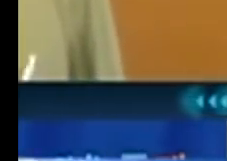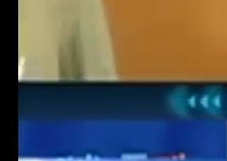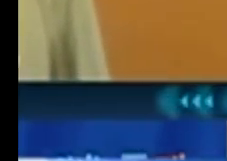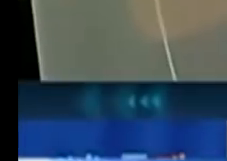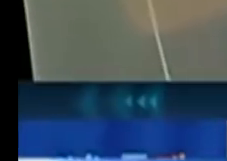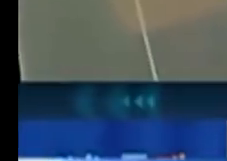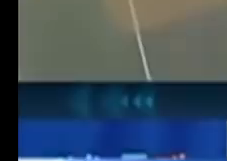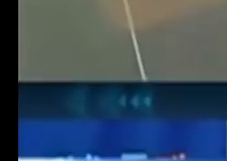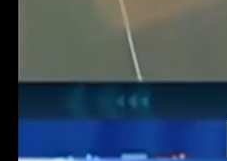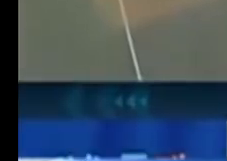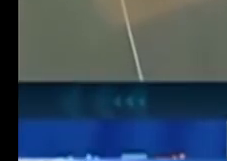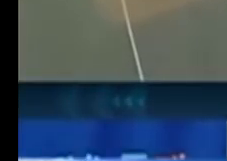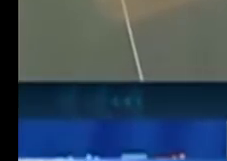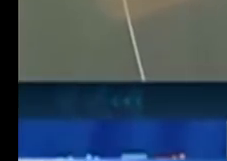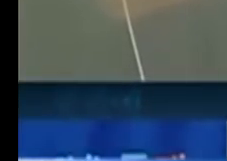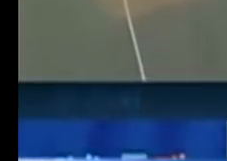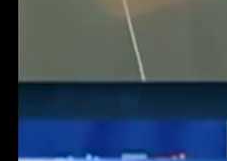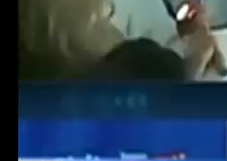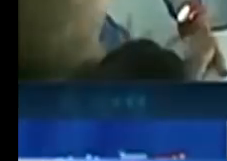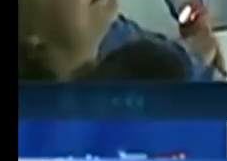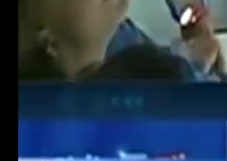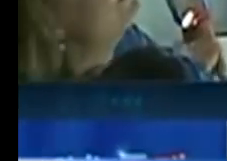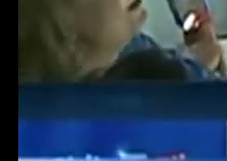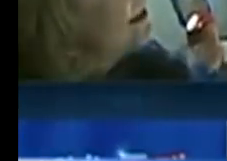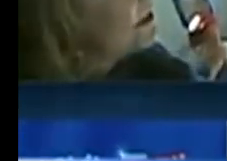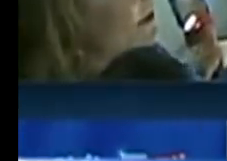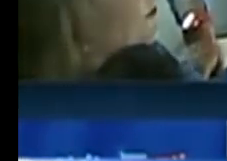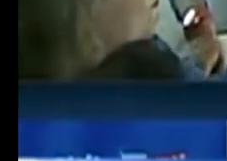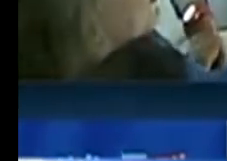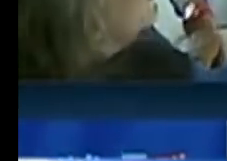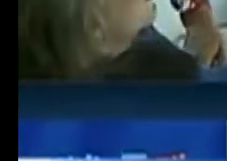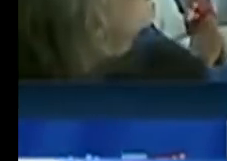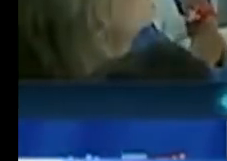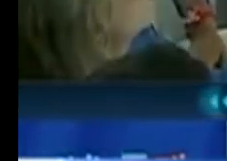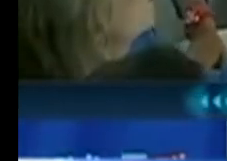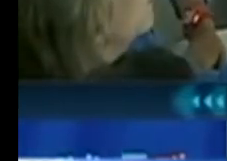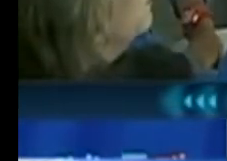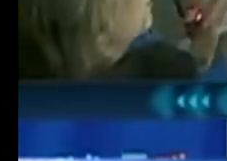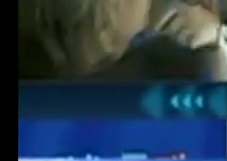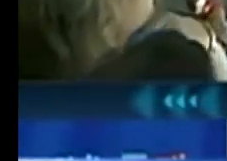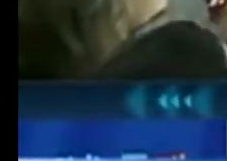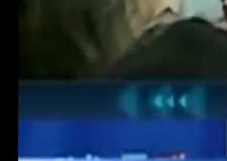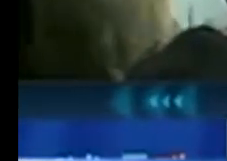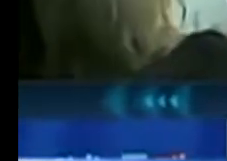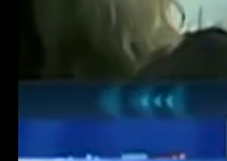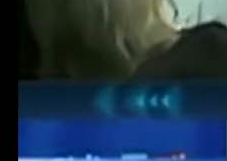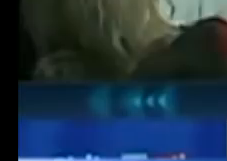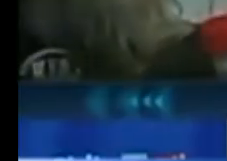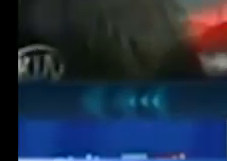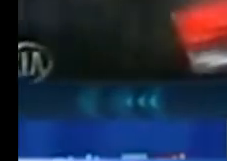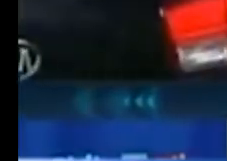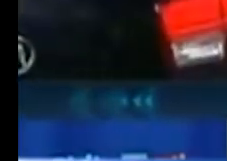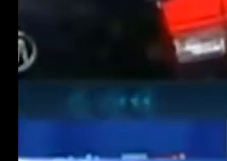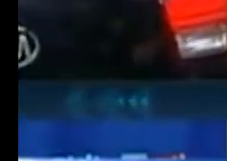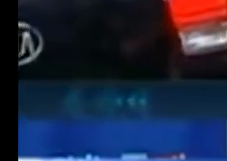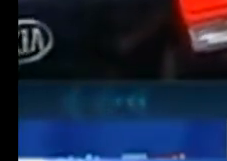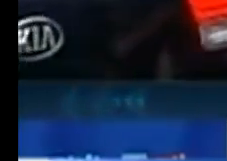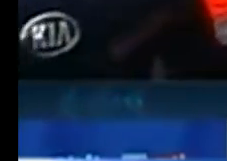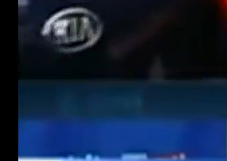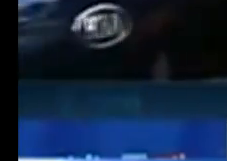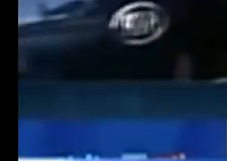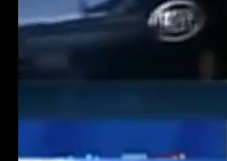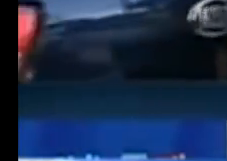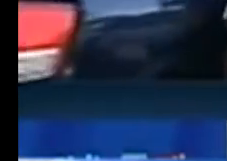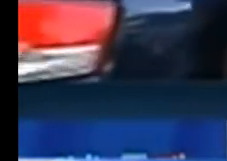la segunda vuelta y gobernará por los próximos 4 años.